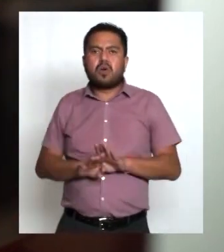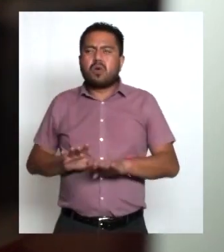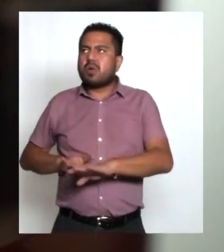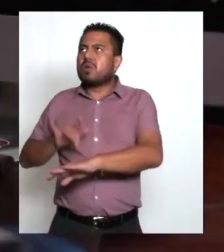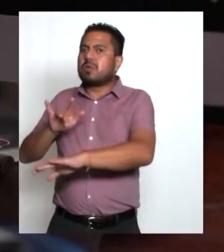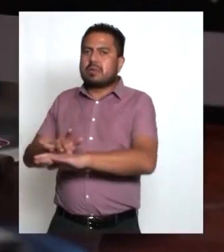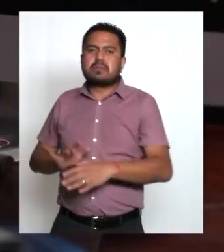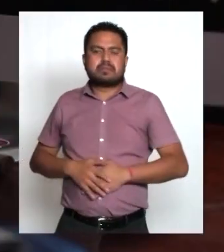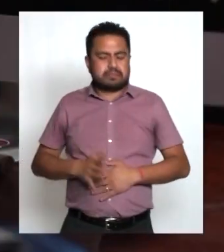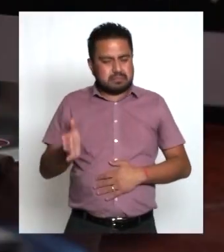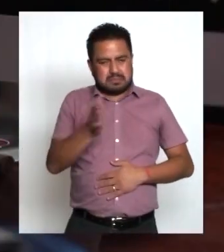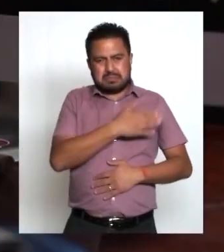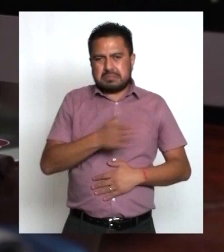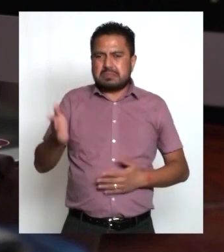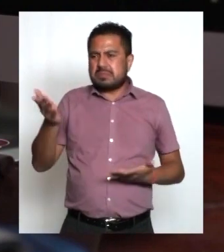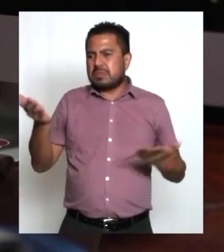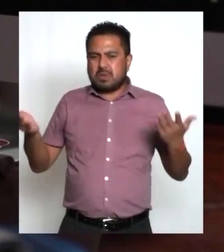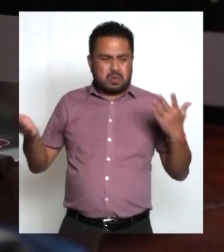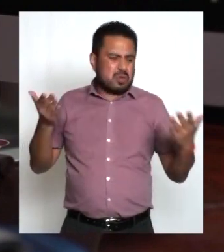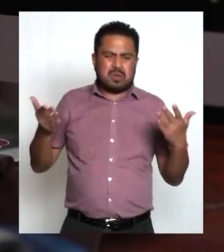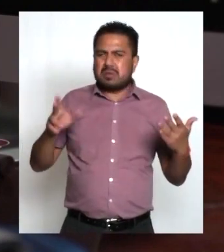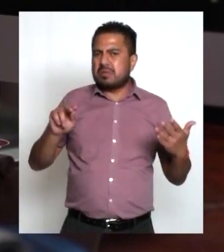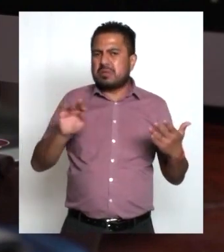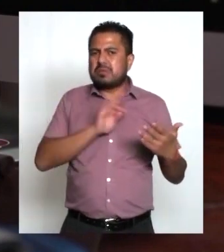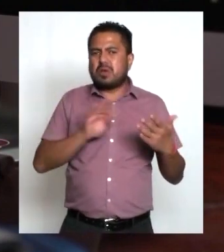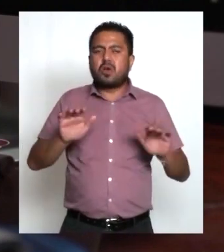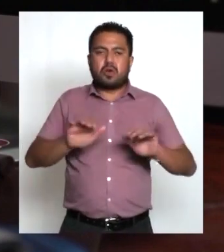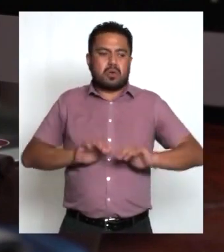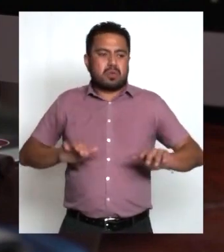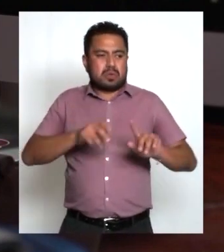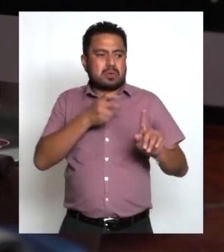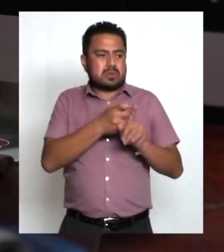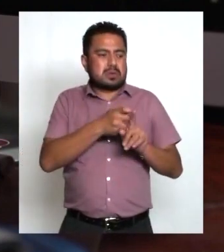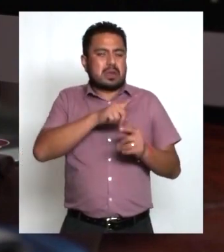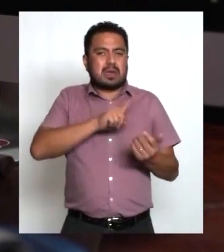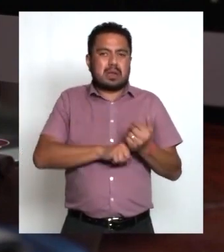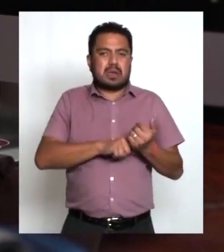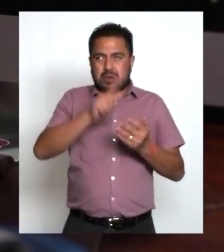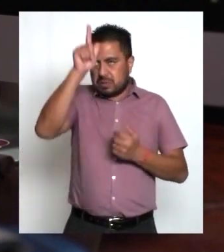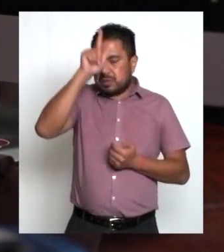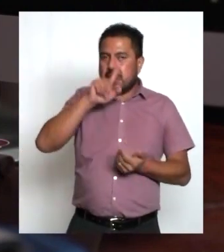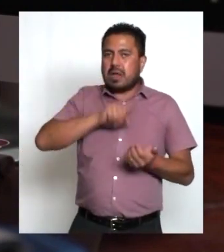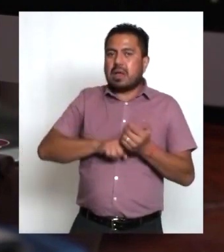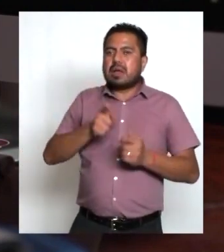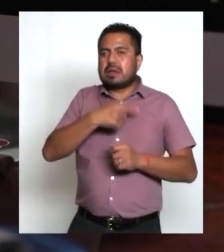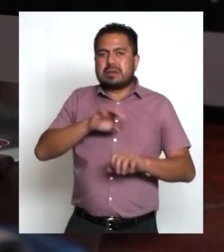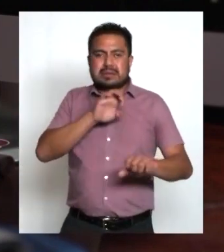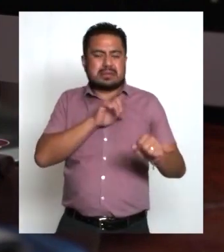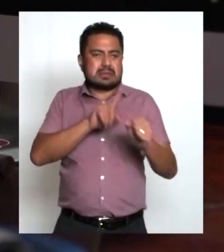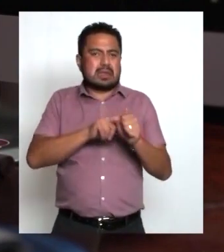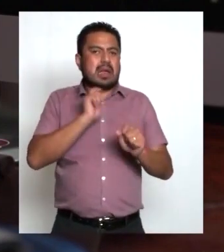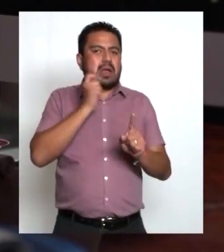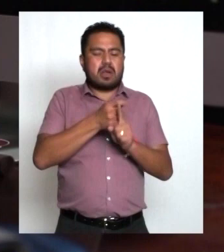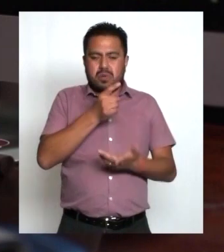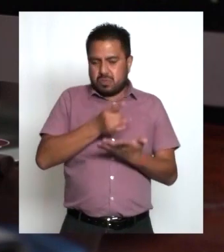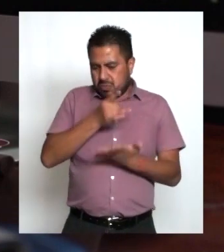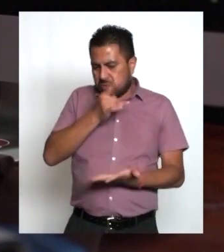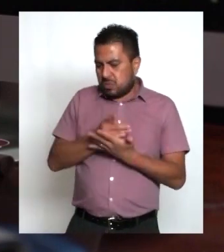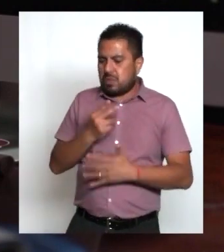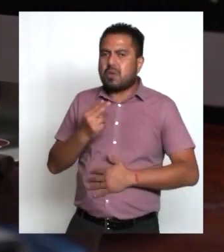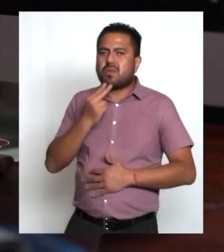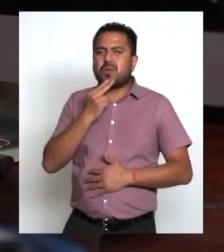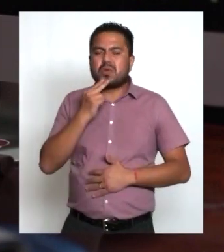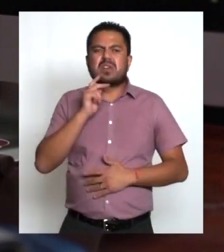inteligente? Bueno, en realidad no es comparable porque la computadora del módulo lunar, si es a las que nos especificamos, tenía la